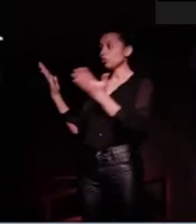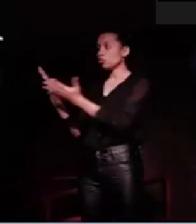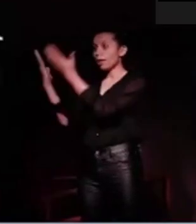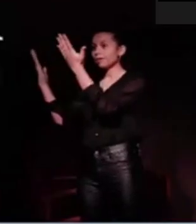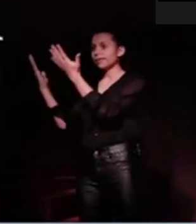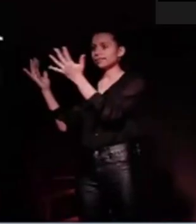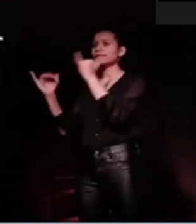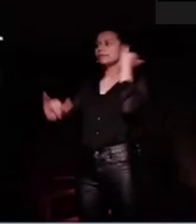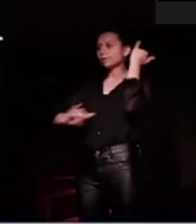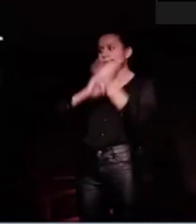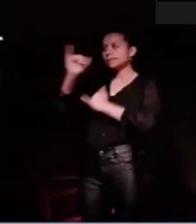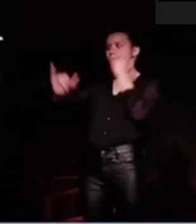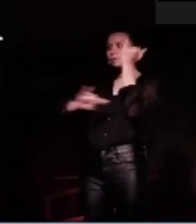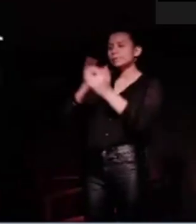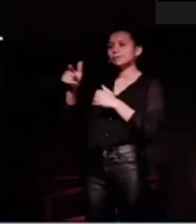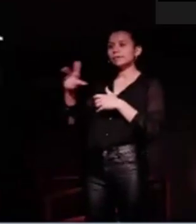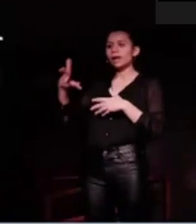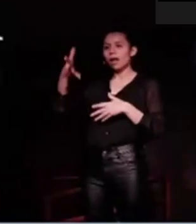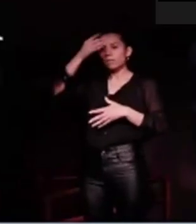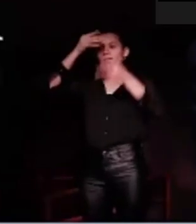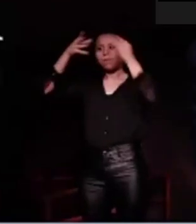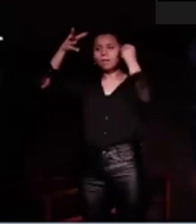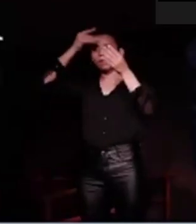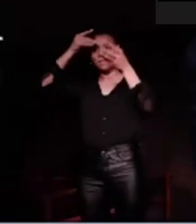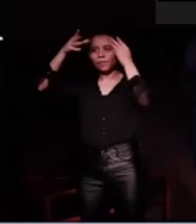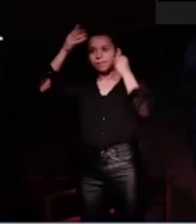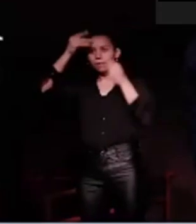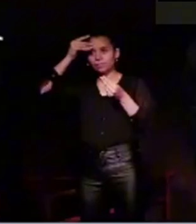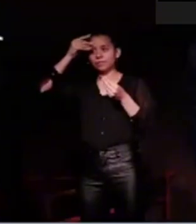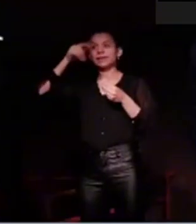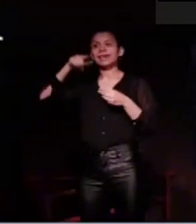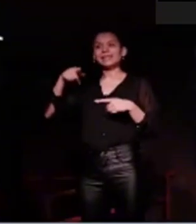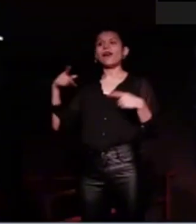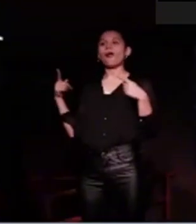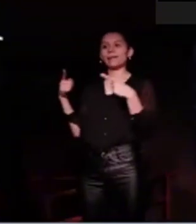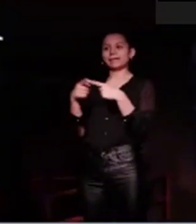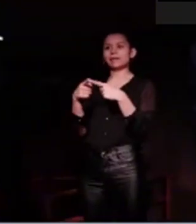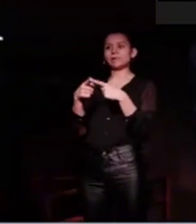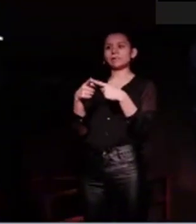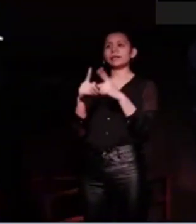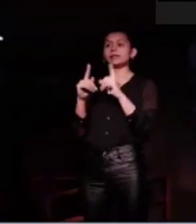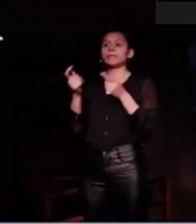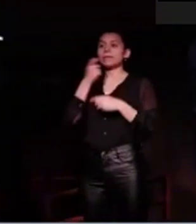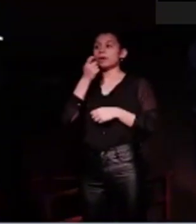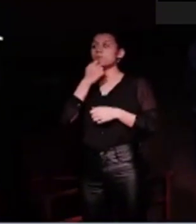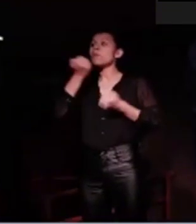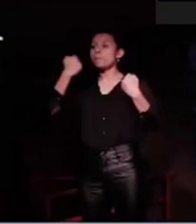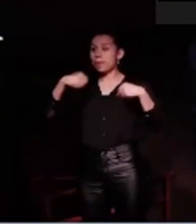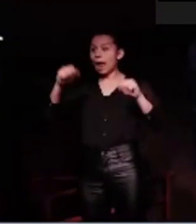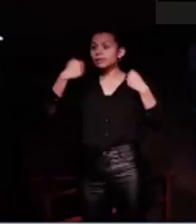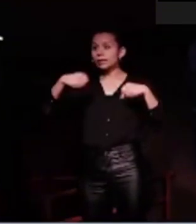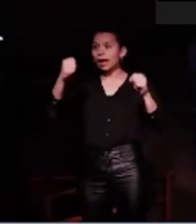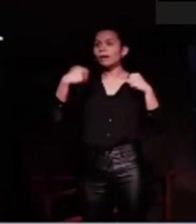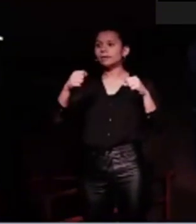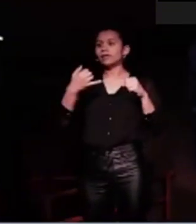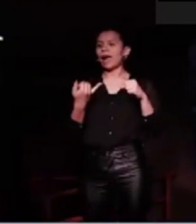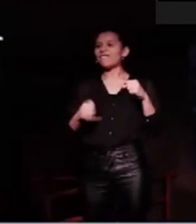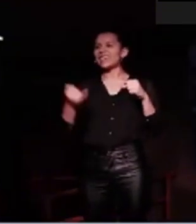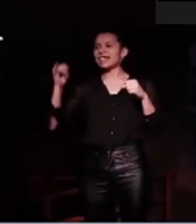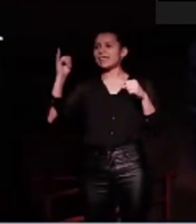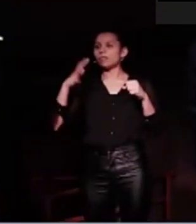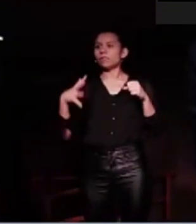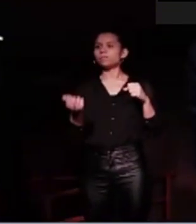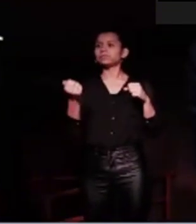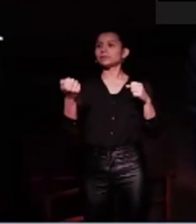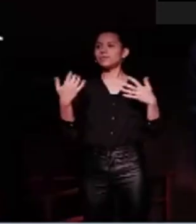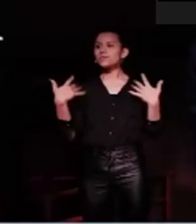a los estudiantes de la Facultad de Ciencias Exactas, que adquiera nuevas habilidades prácticas, que adquiera habilidades para el desarrollo de trabajos